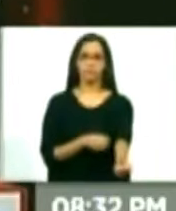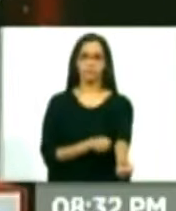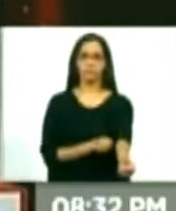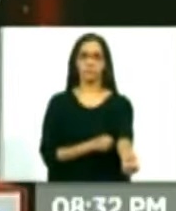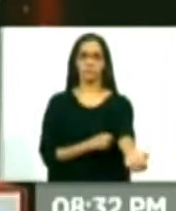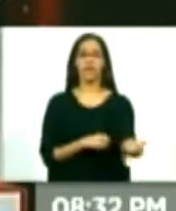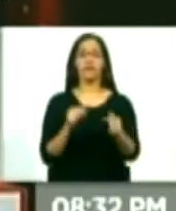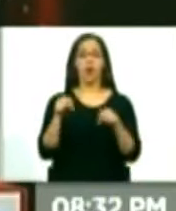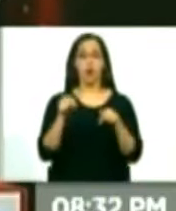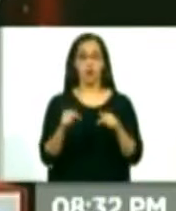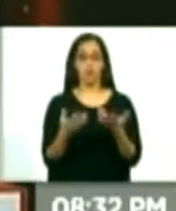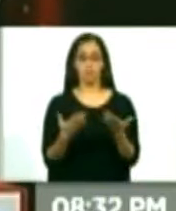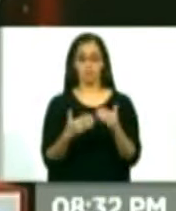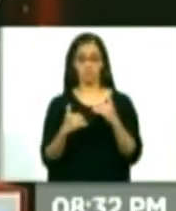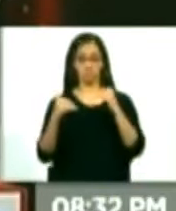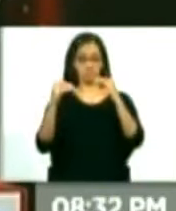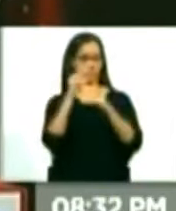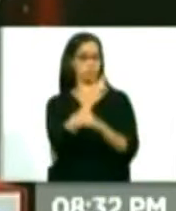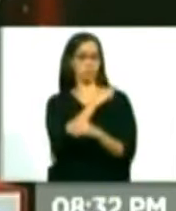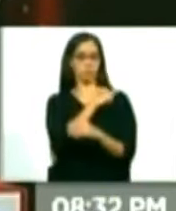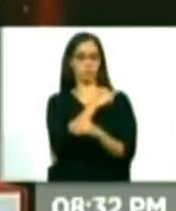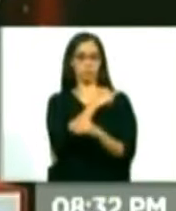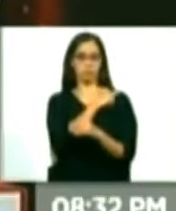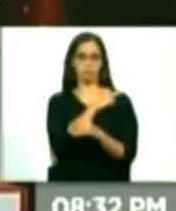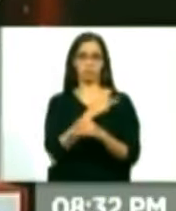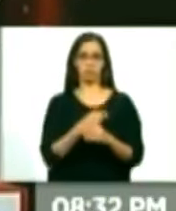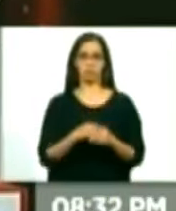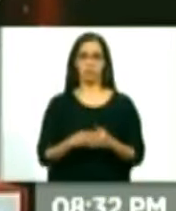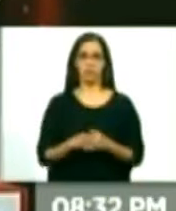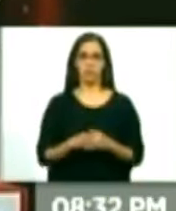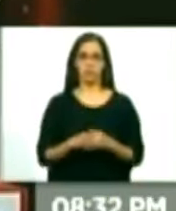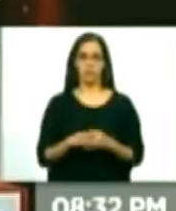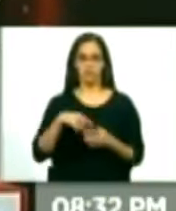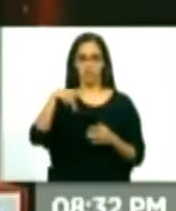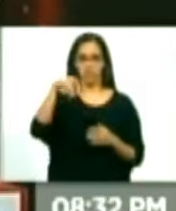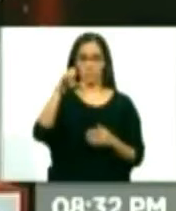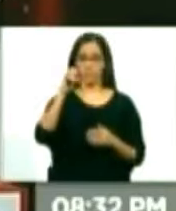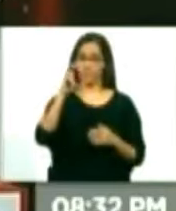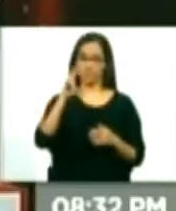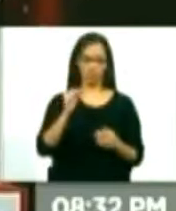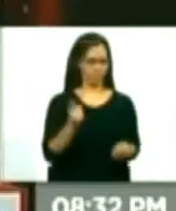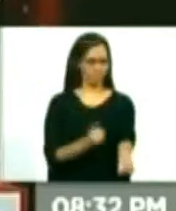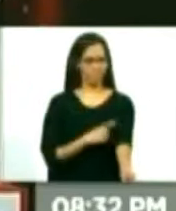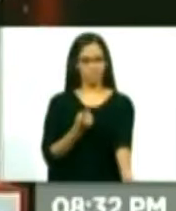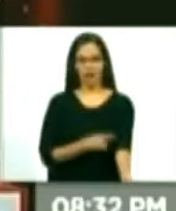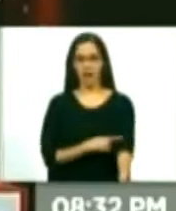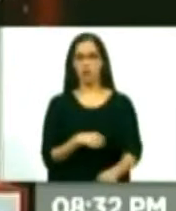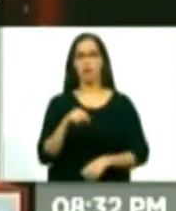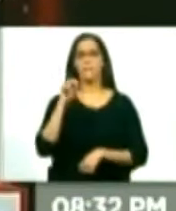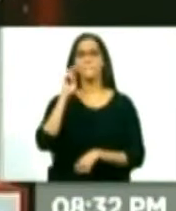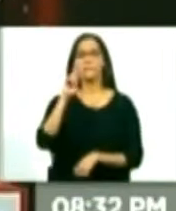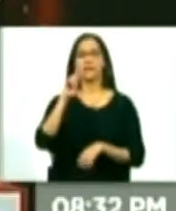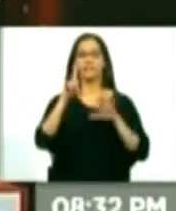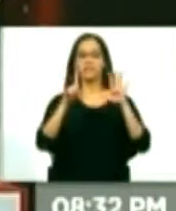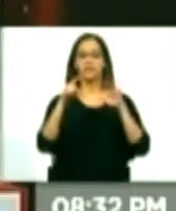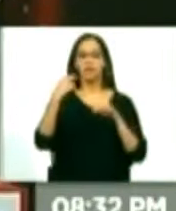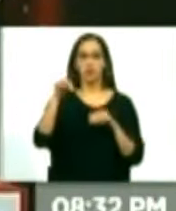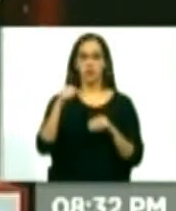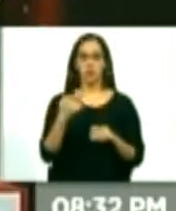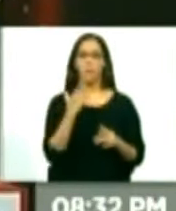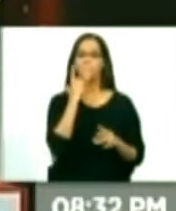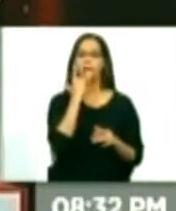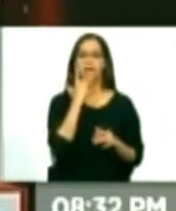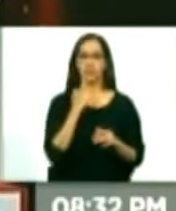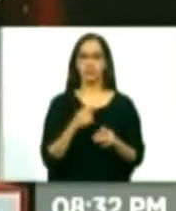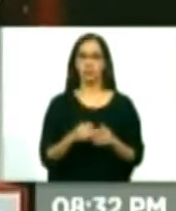ser ascendido a general en jefe, Pedro Juliak, hermano del 27 de noviembre, un valiente Pedro Juliak,